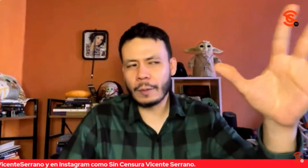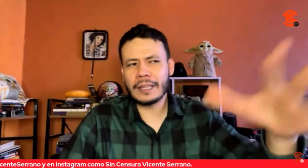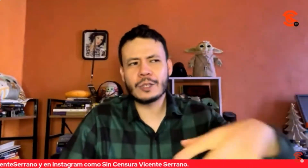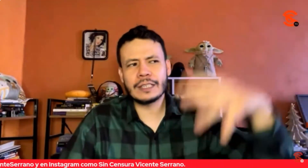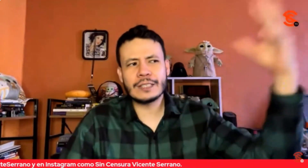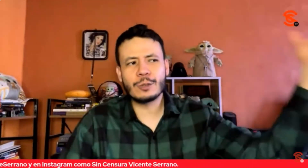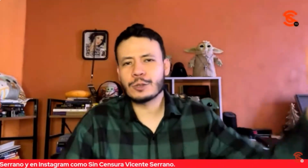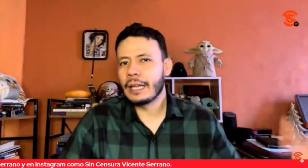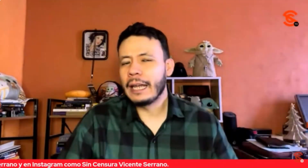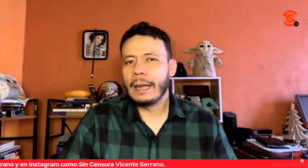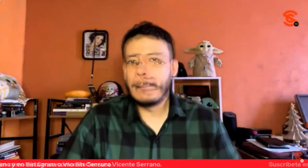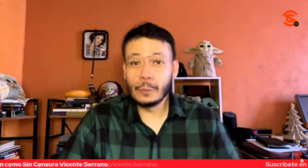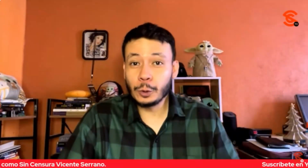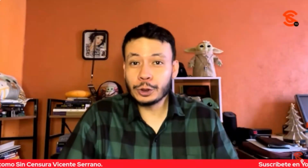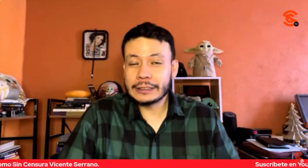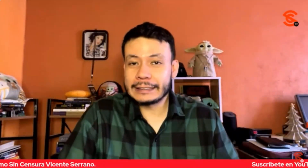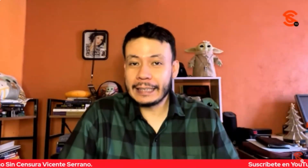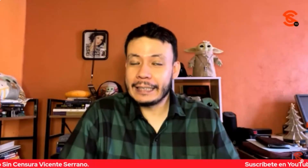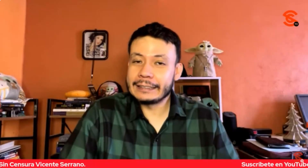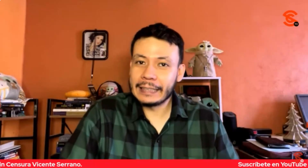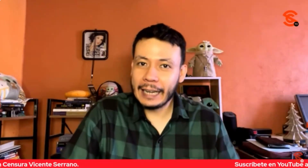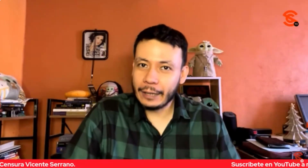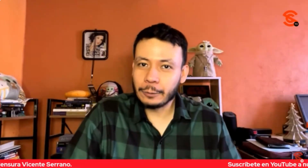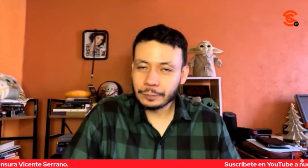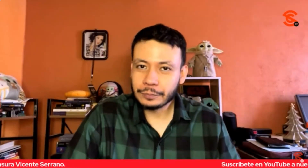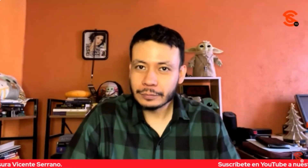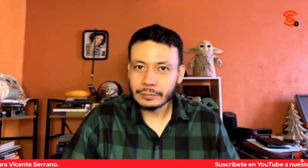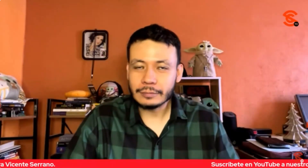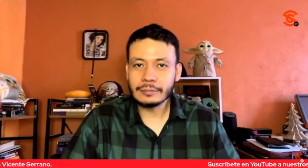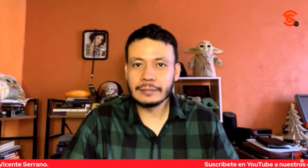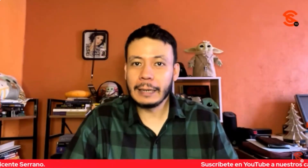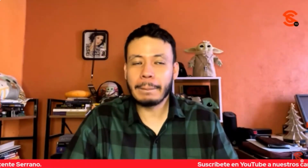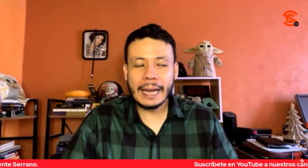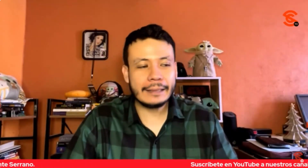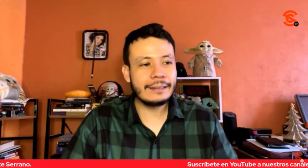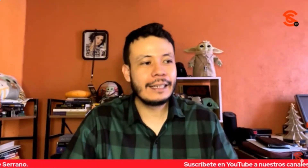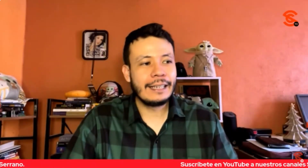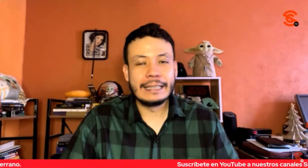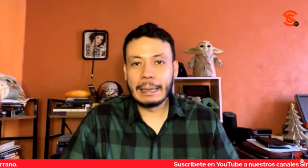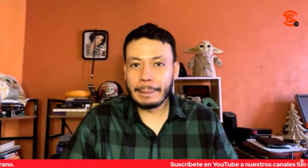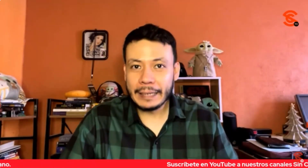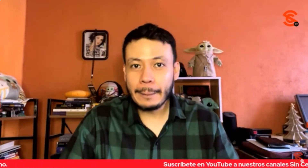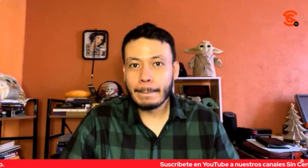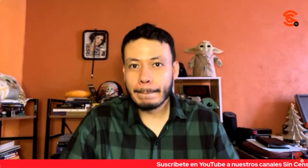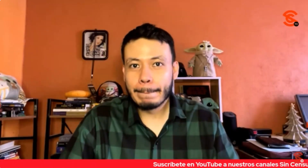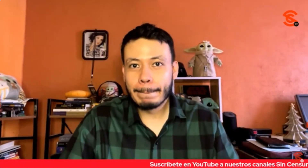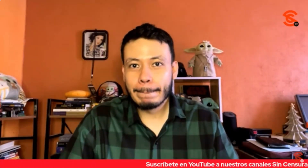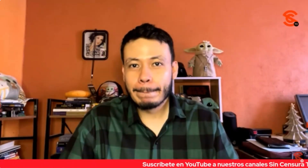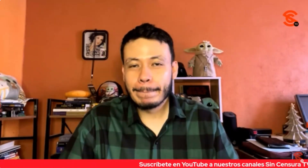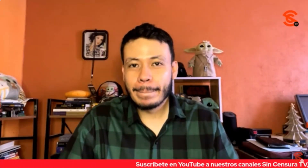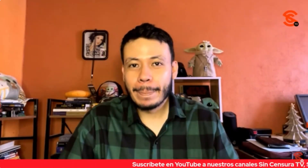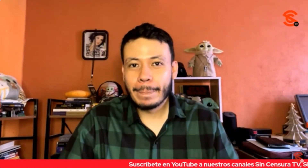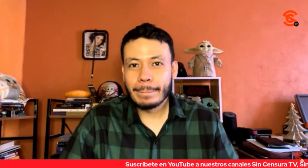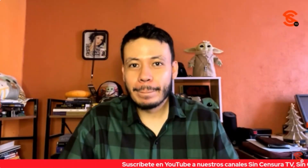yo lo había dicho desde hace sé de muchos que están en el Senado, del PAN, del PRI,